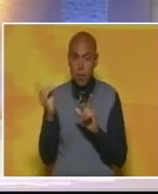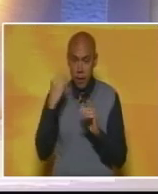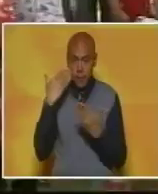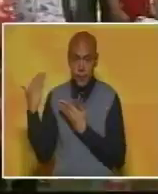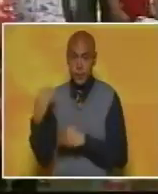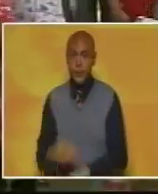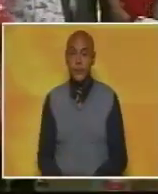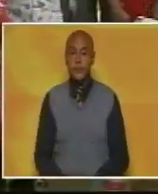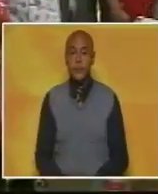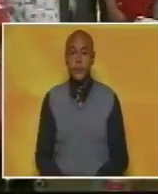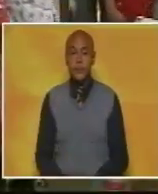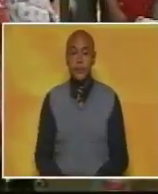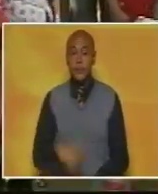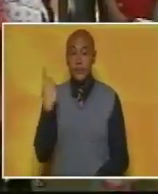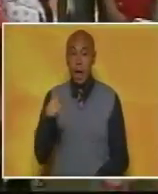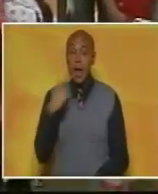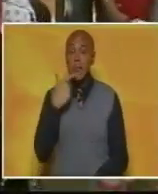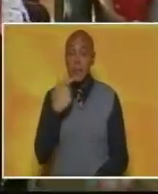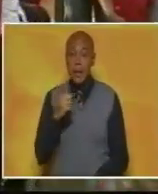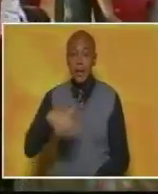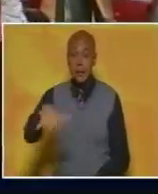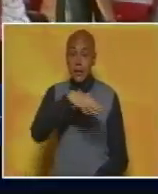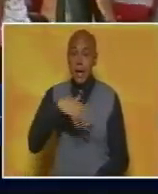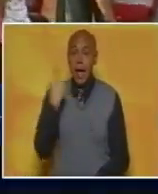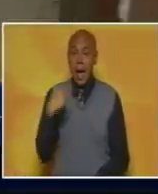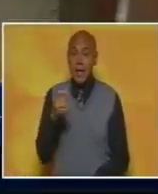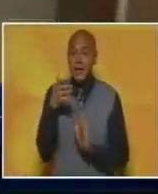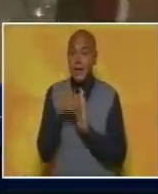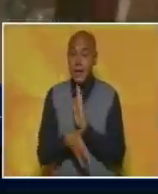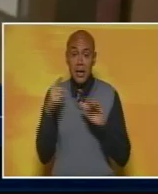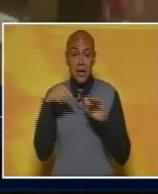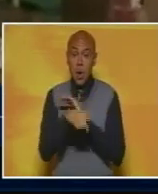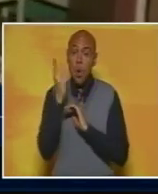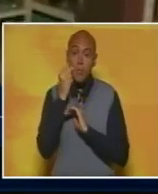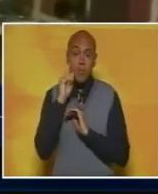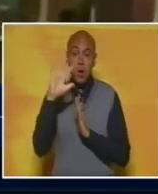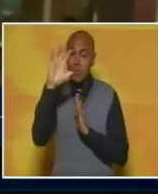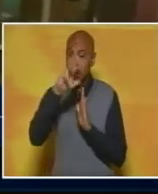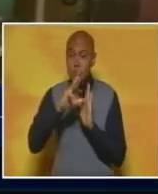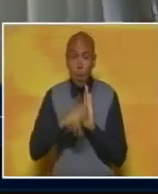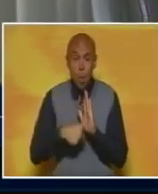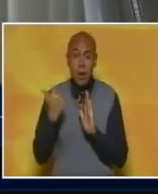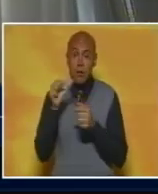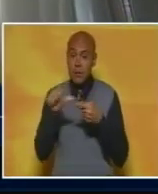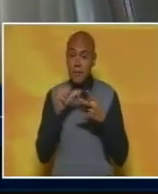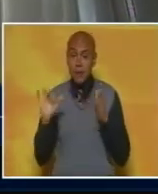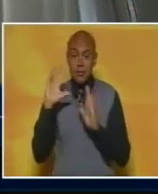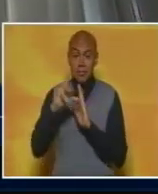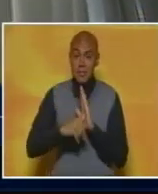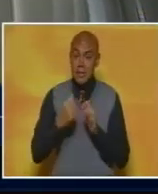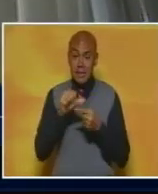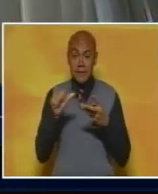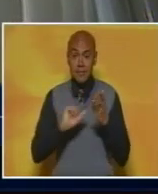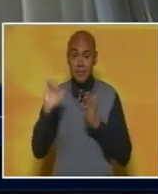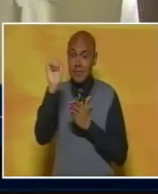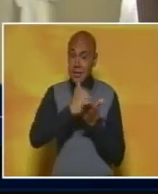detalles. Aseguran que las instalaciones han sido completamente desvalijadas en las últimas semanas, por lo que ha sido necesario suspender